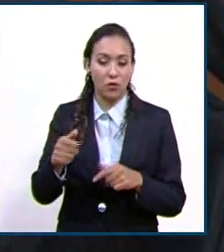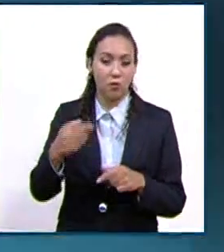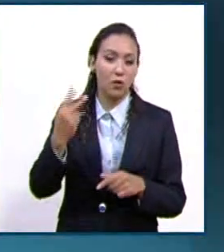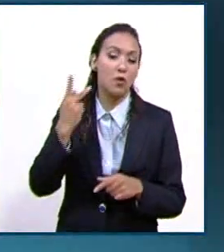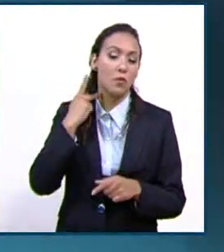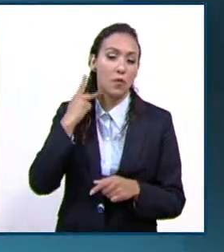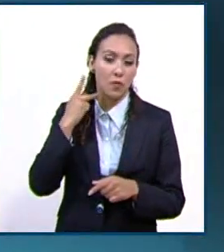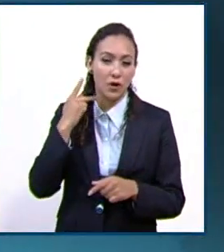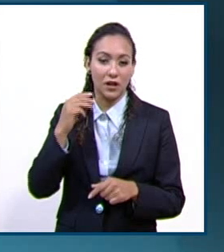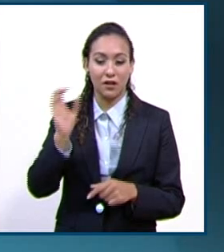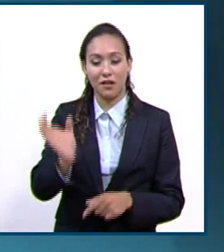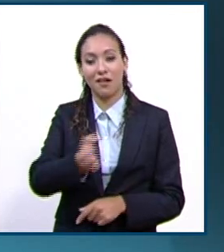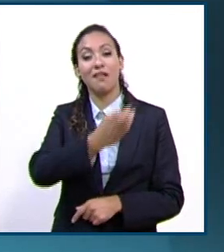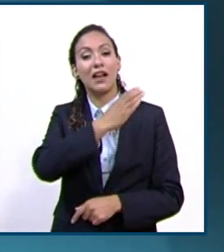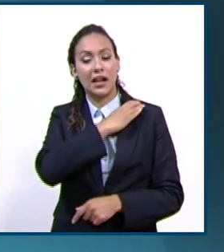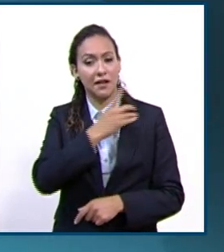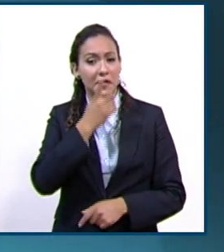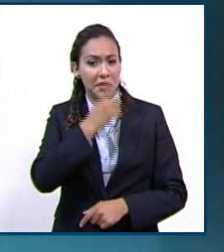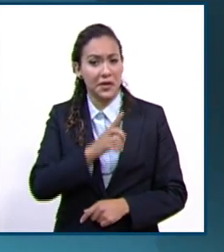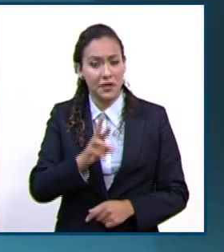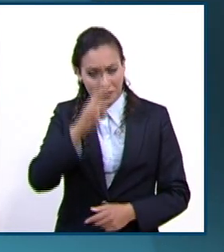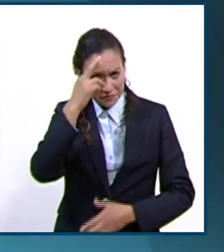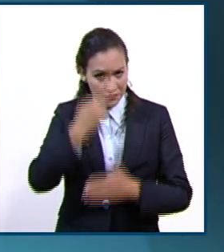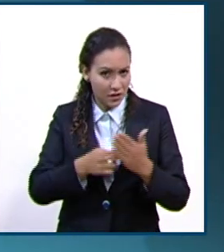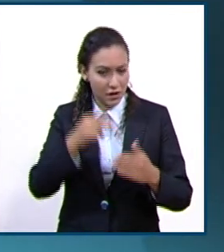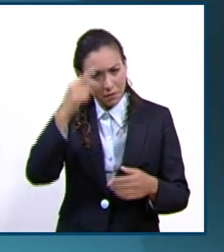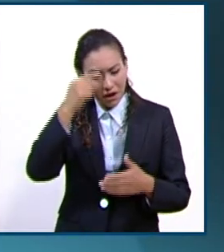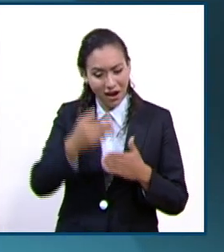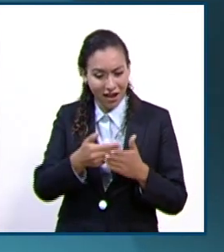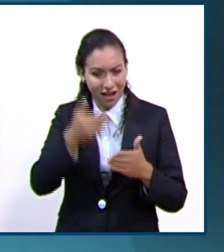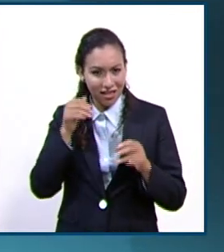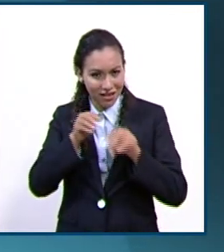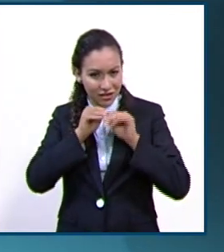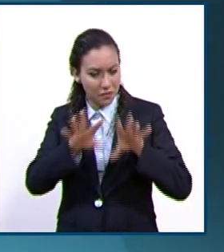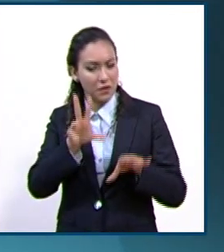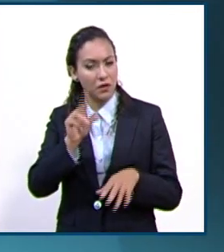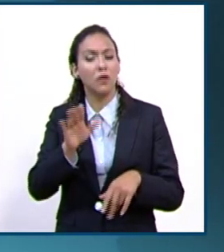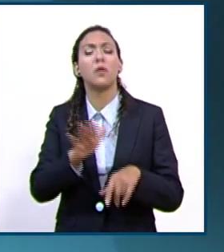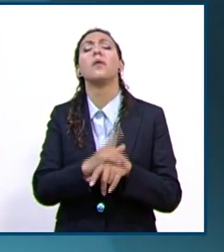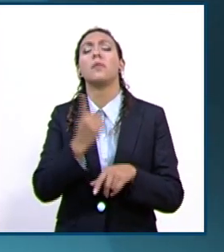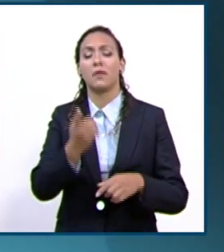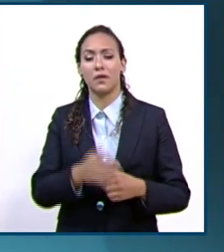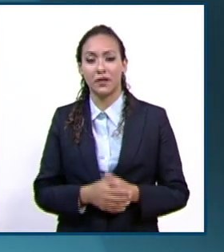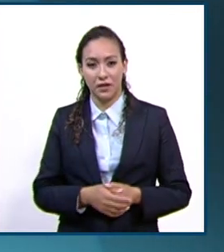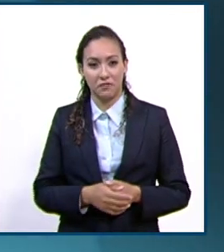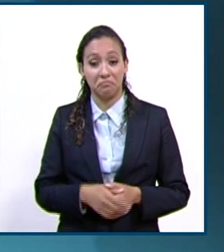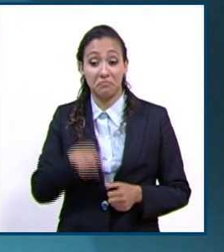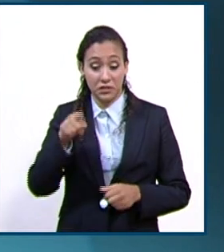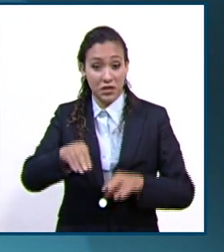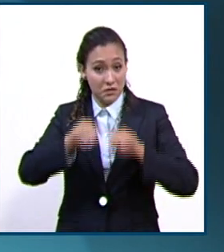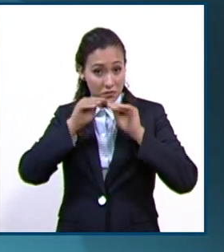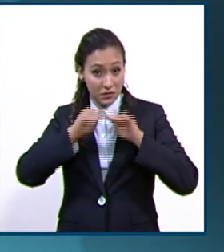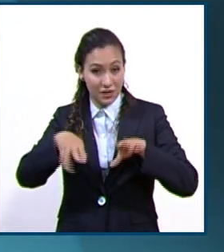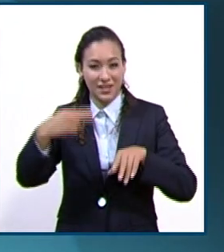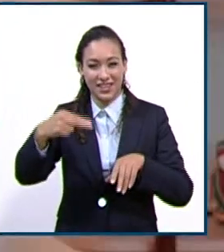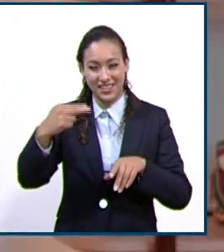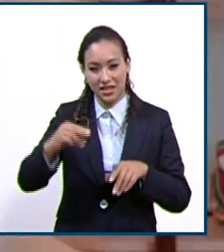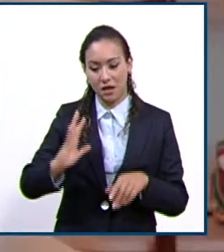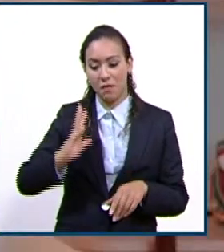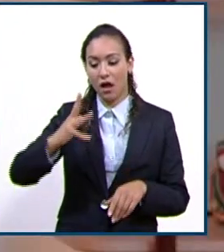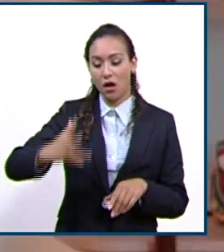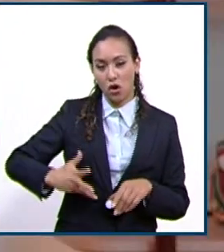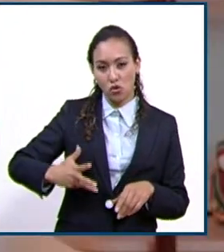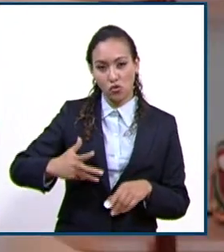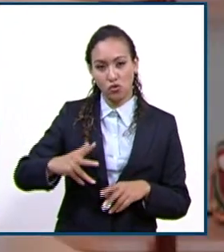no incurrió en actos anticipados de precampaña, pues estima que en el promocional Orgullo y Derechos